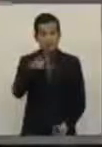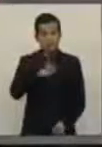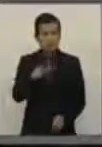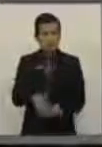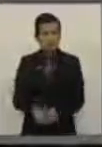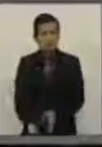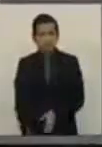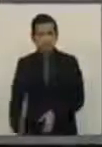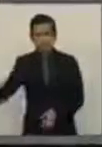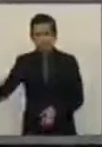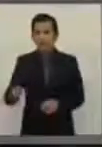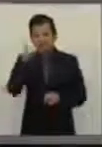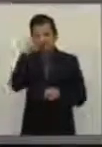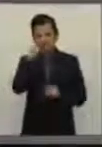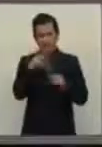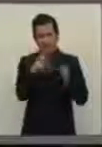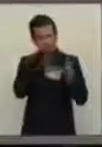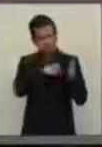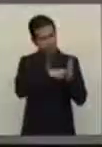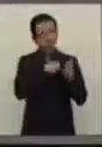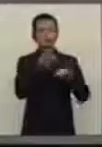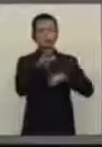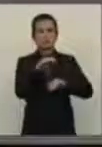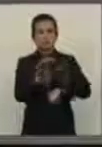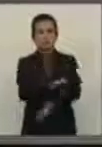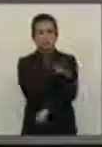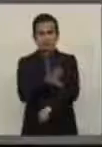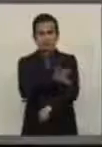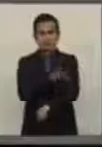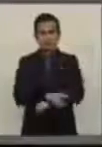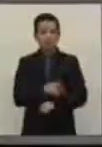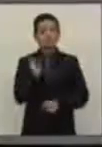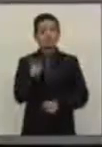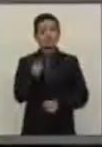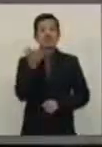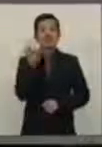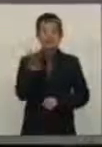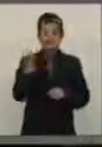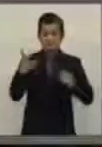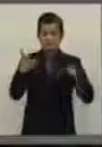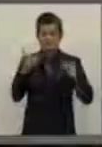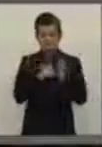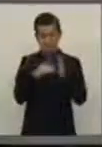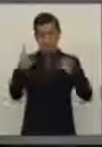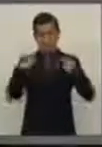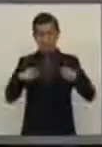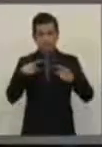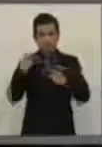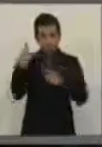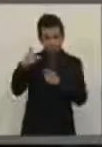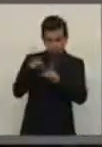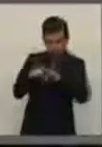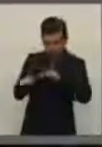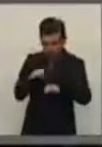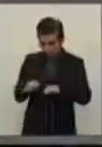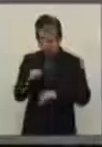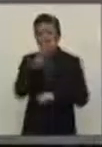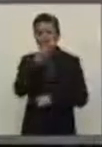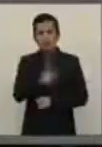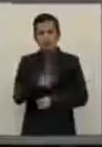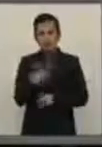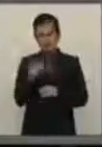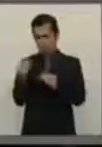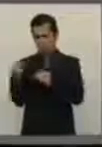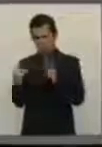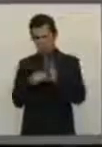la supuesta reforma energética, donde más de 10.000 empleos directos y otros tantos de miles de